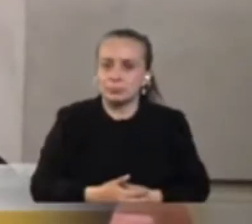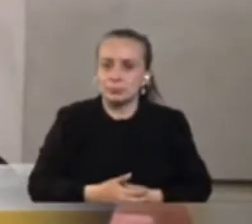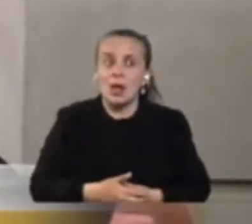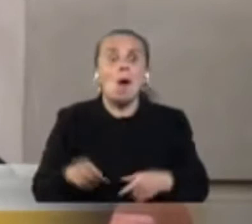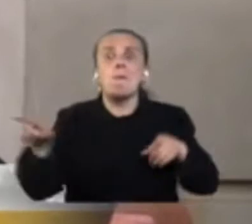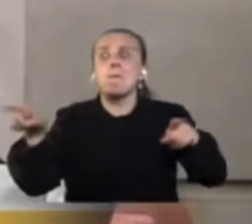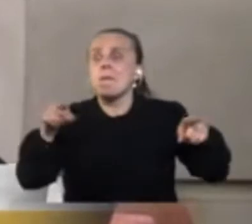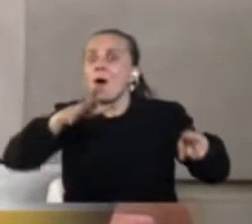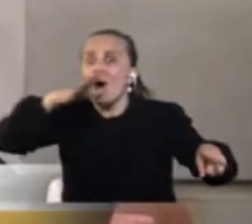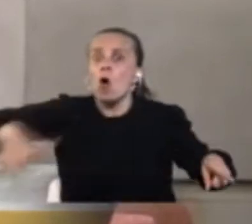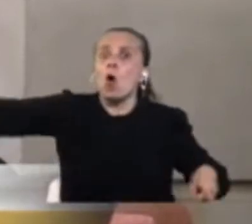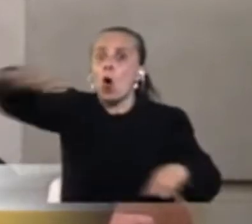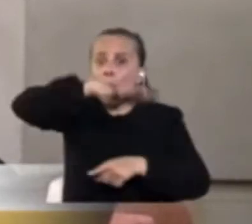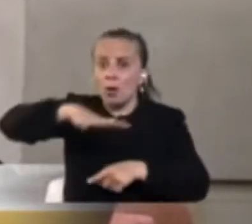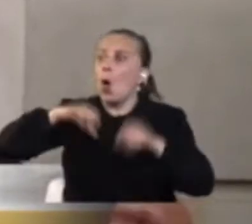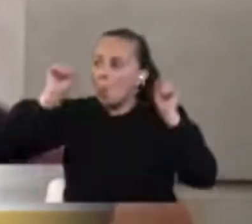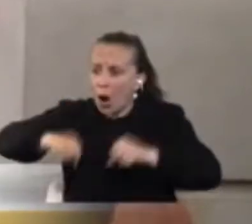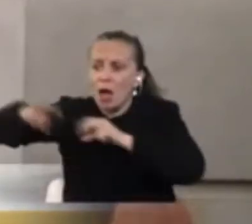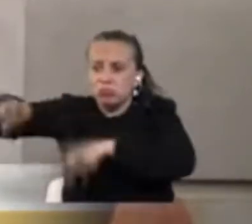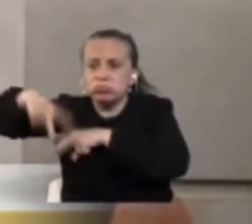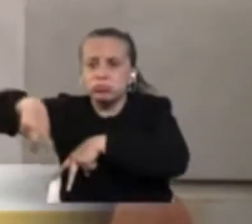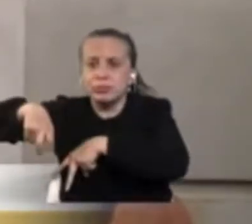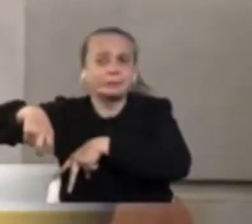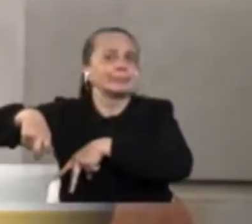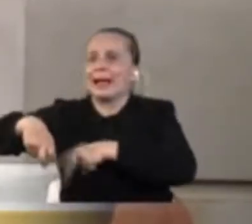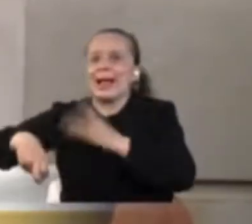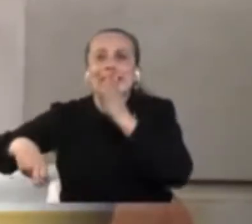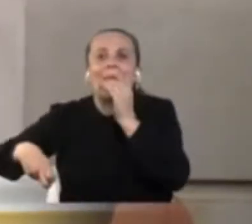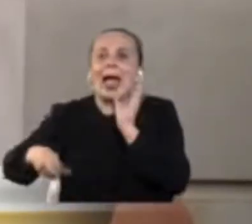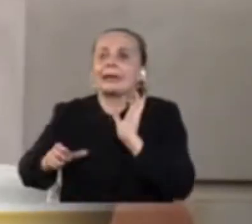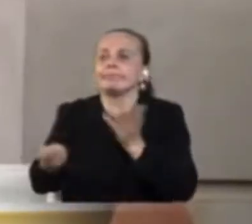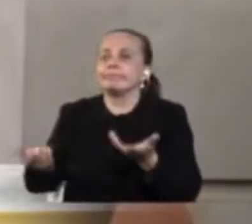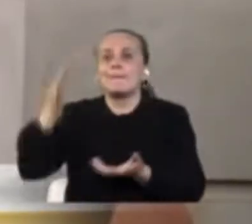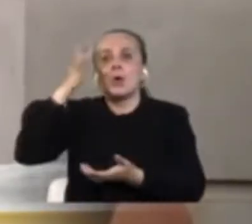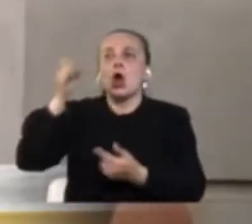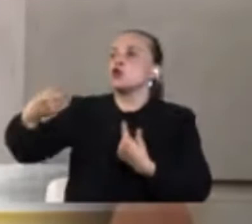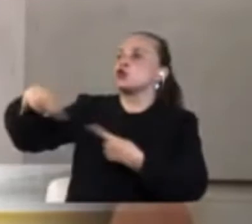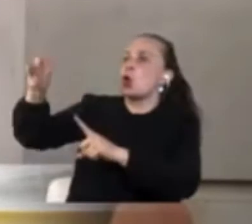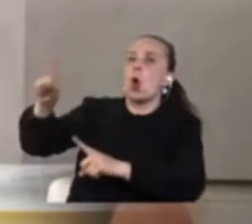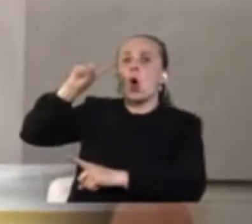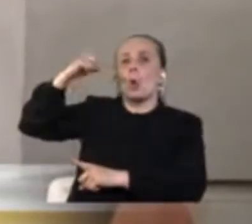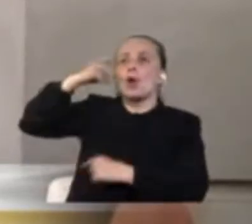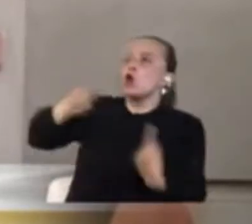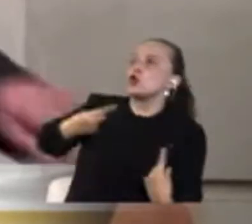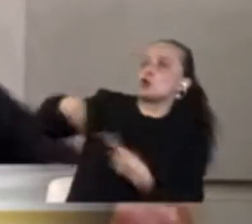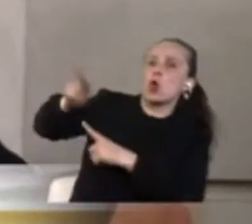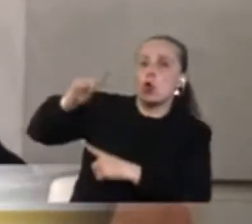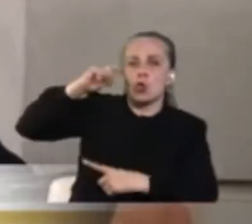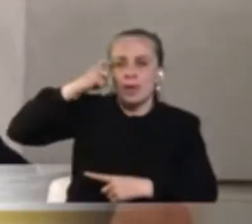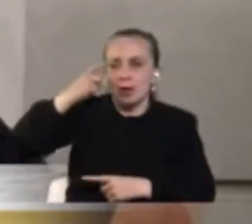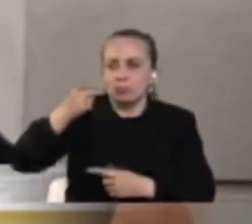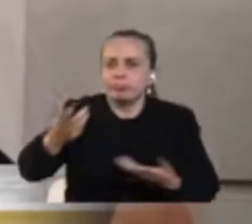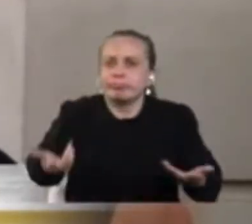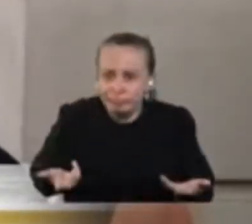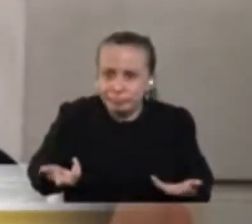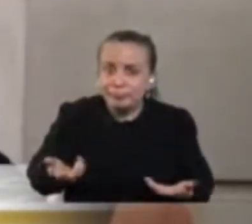fértiles. No se los aumentan porque estos sectores están en el poder político. Esto es lo que representa